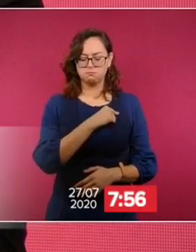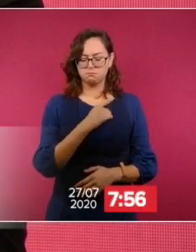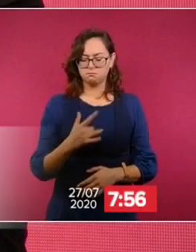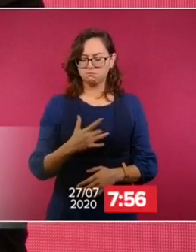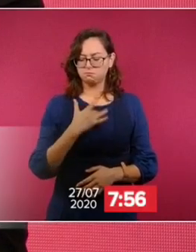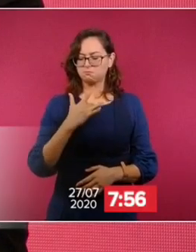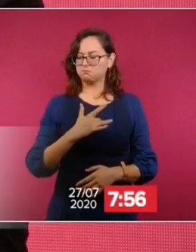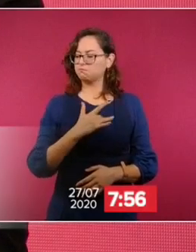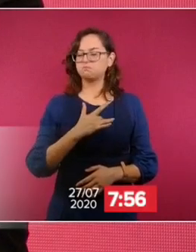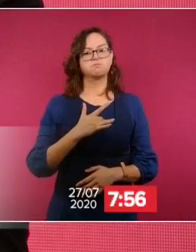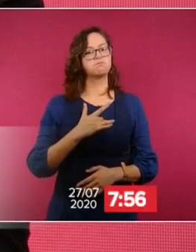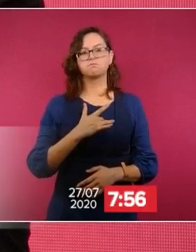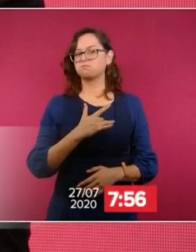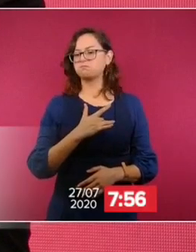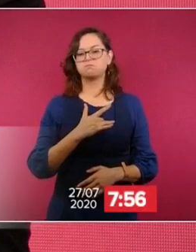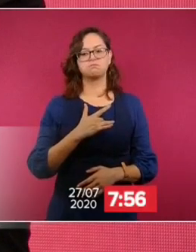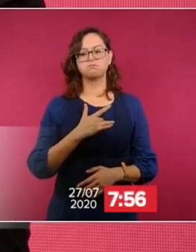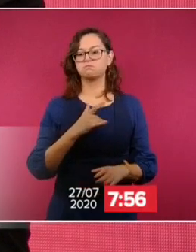transformar a México.